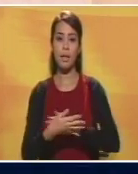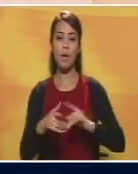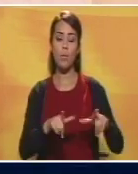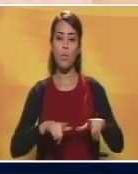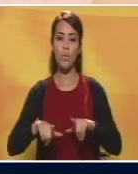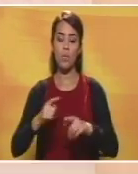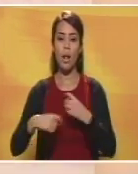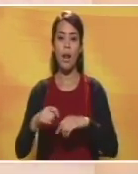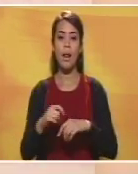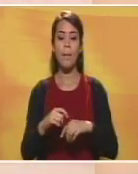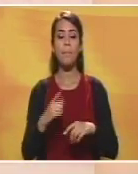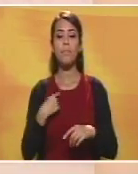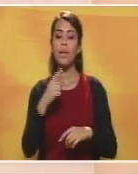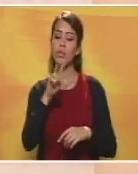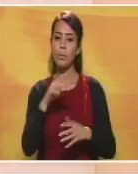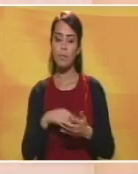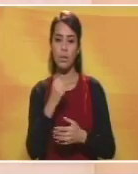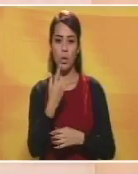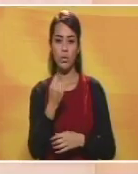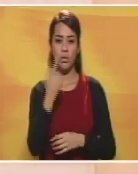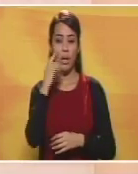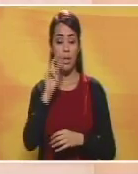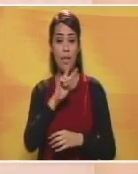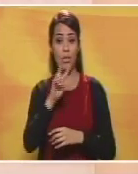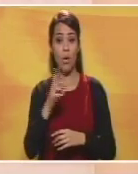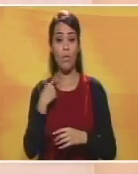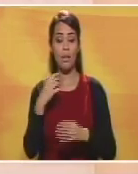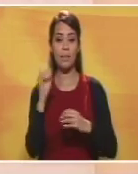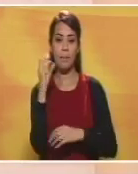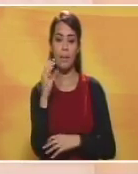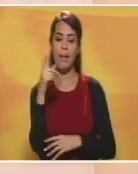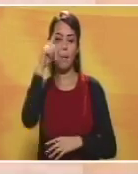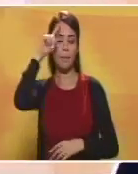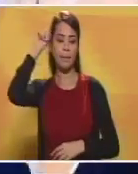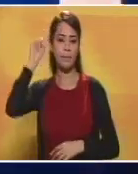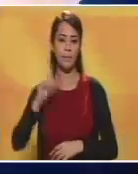en 2011, cuando era la número 2 de la Asamblea de Madrid.